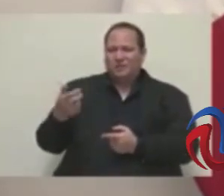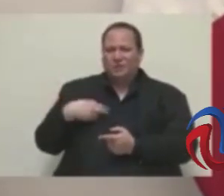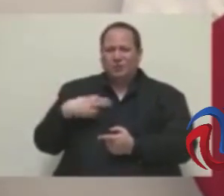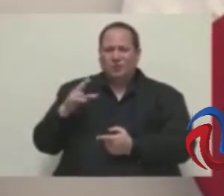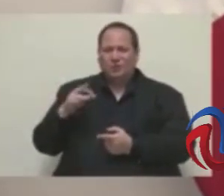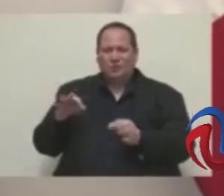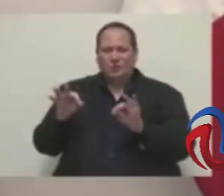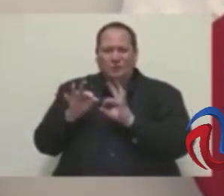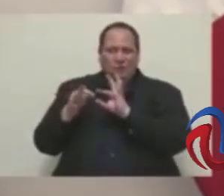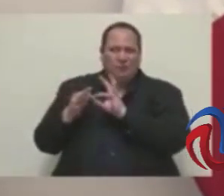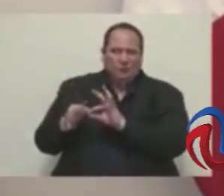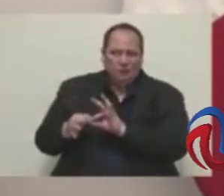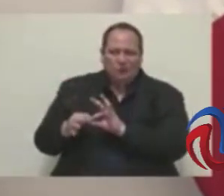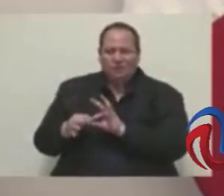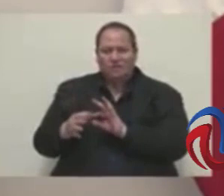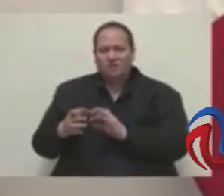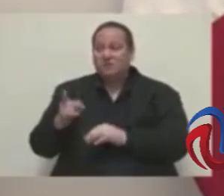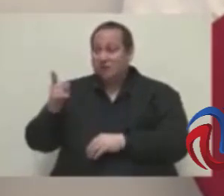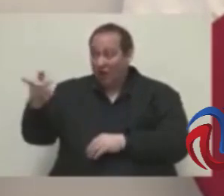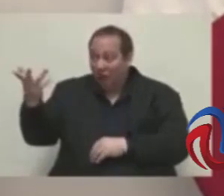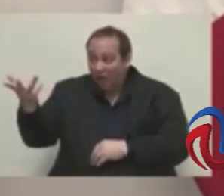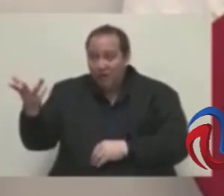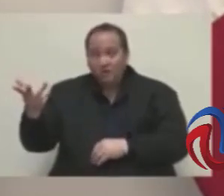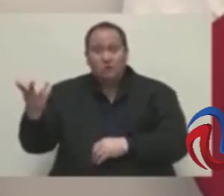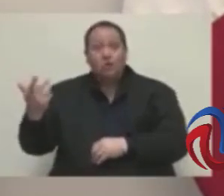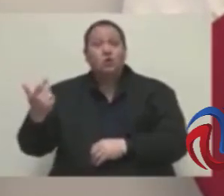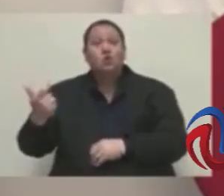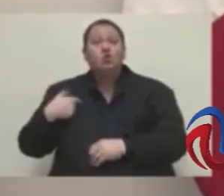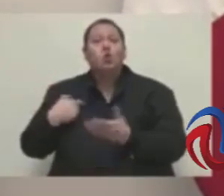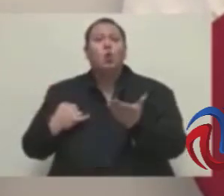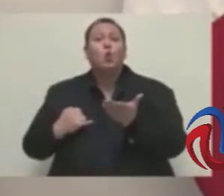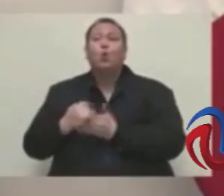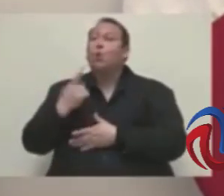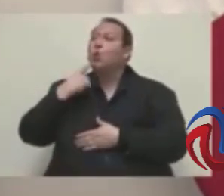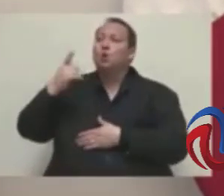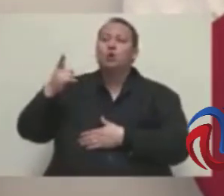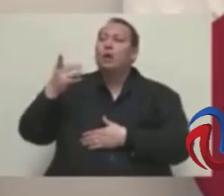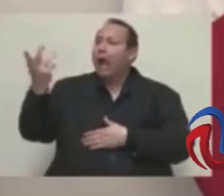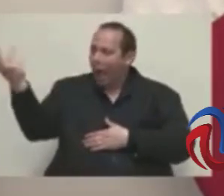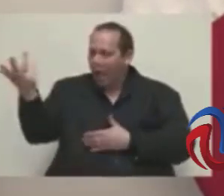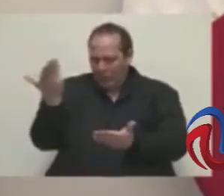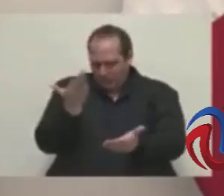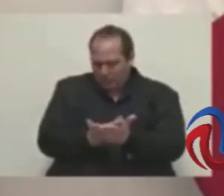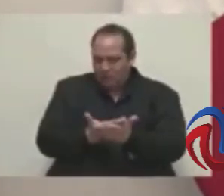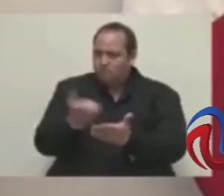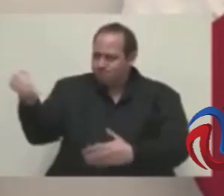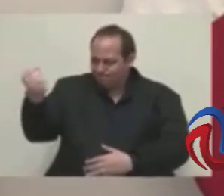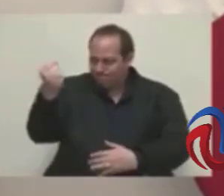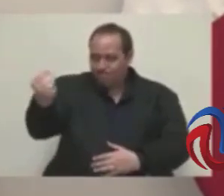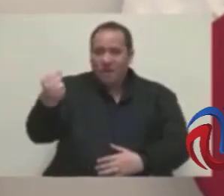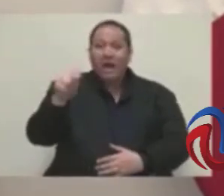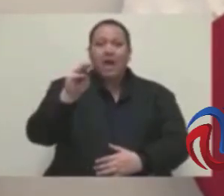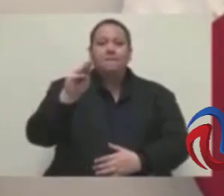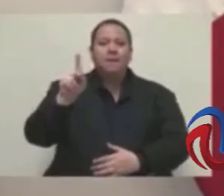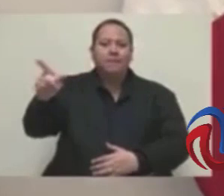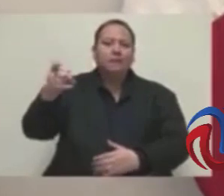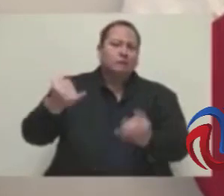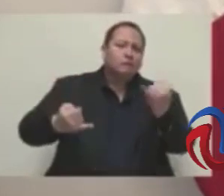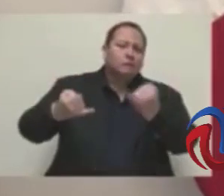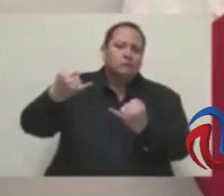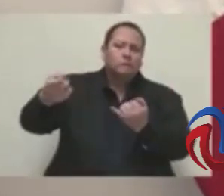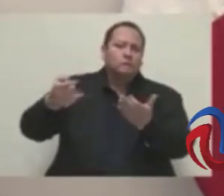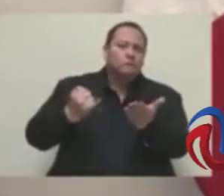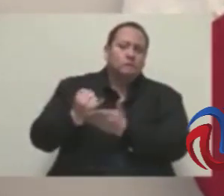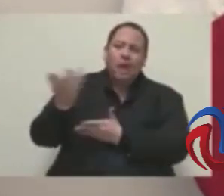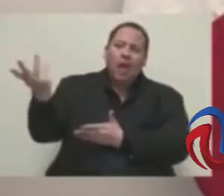parte có que imputan yo puedo yo no soy quien determina el delito yo determino los hechos y el agente ministerio público que determina el